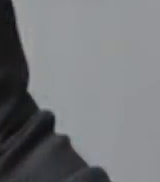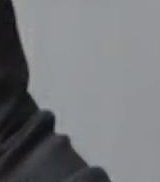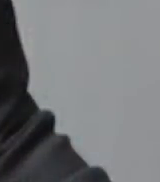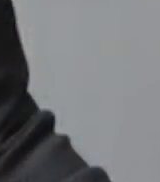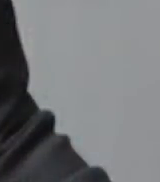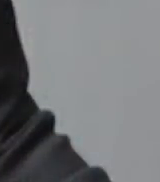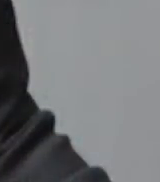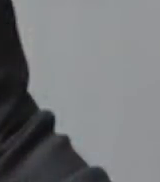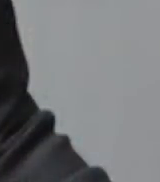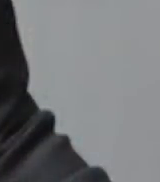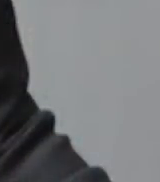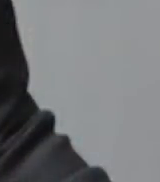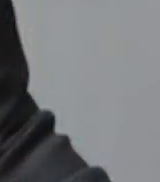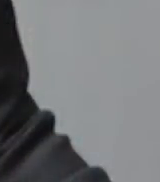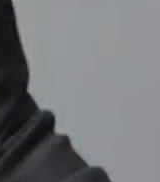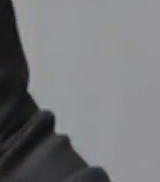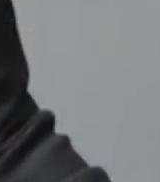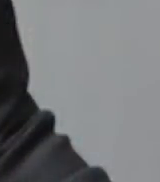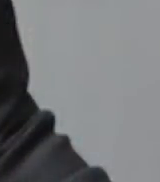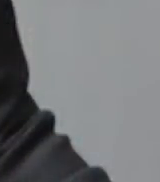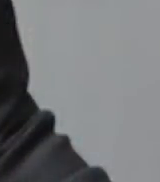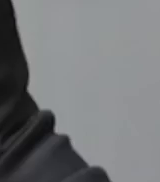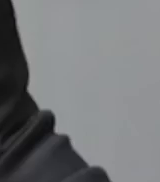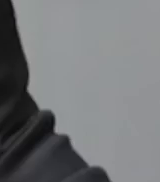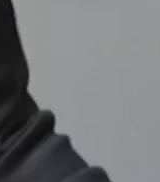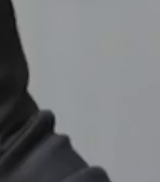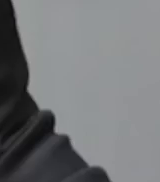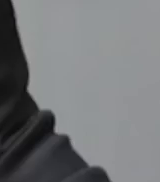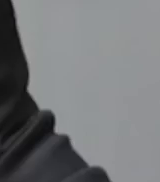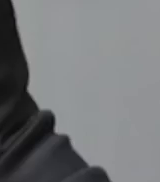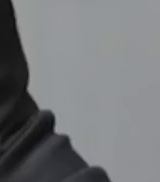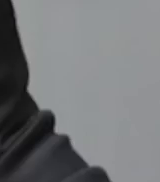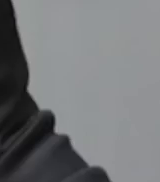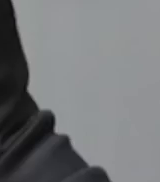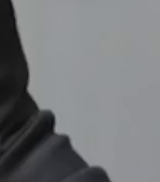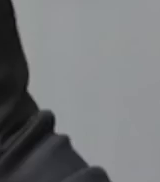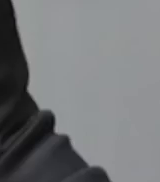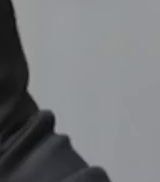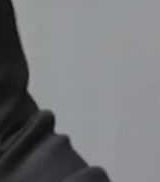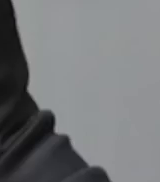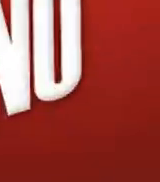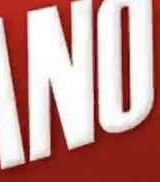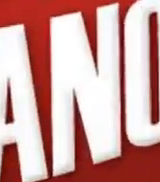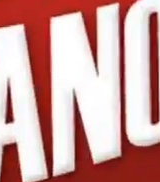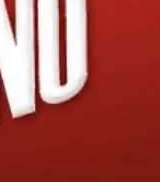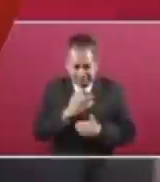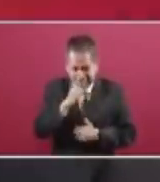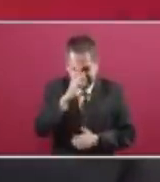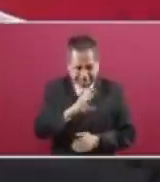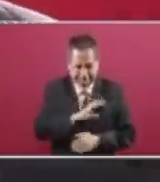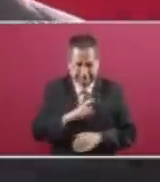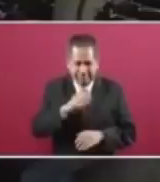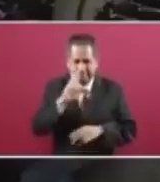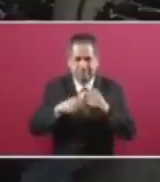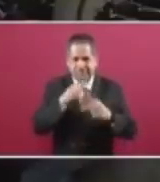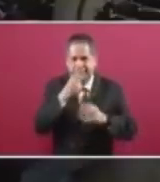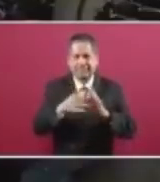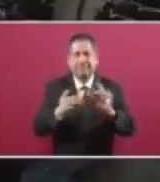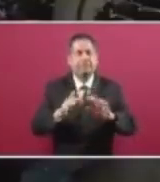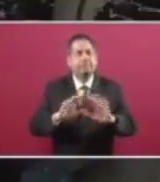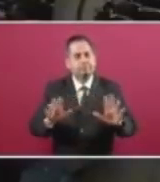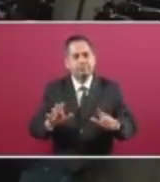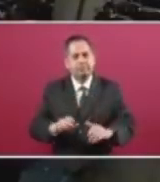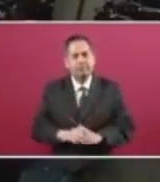para que luego no se vaya a sentir aludido, el expresidente Enrique Peña Nieto. Cariñosamente, bueno,